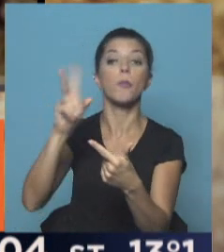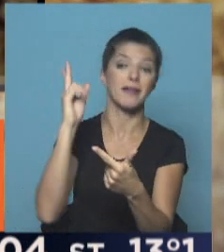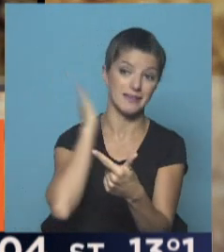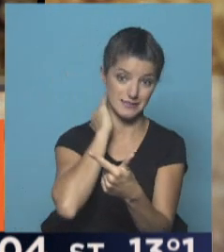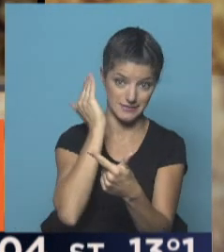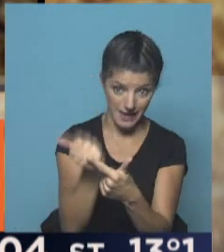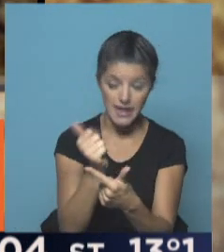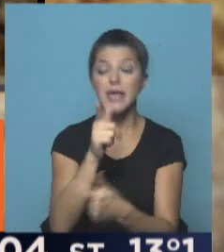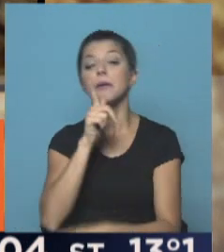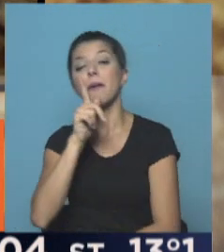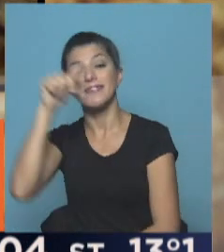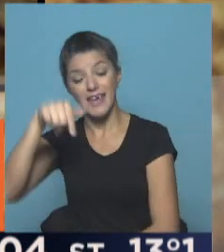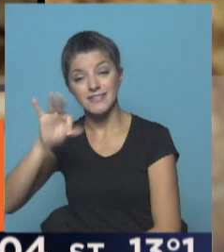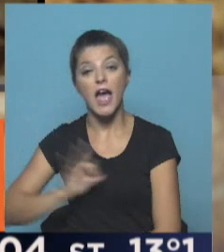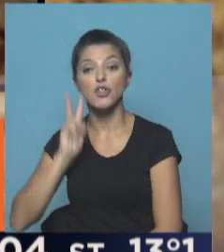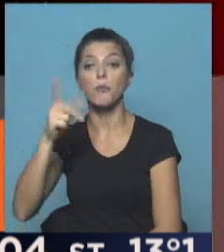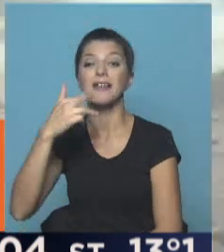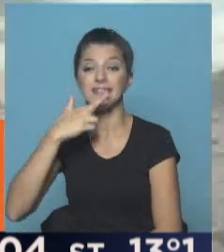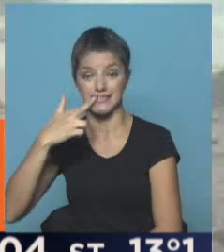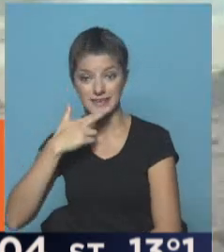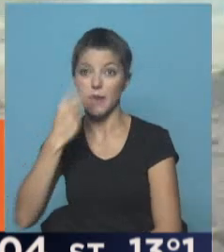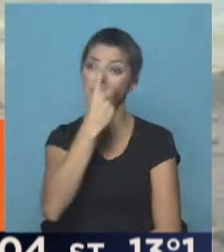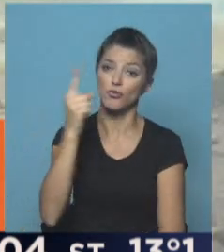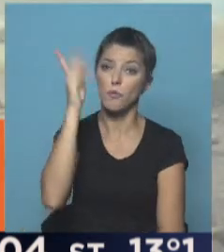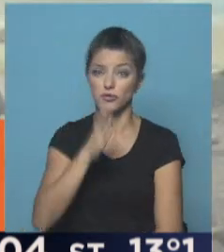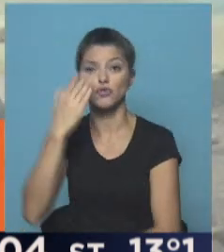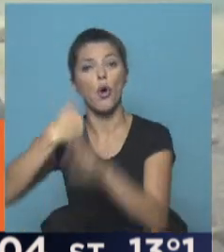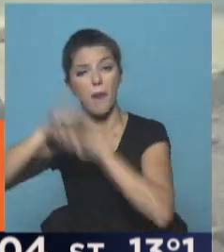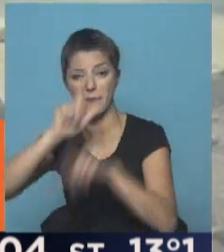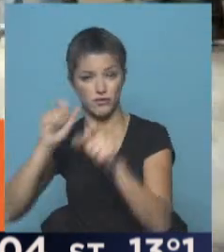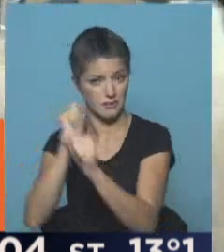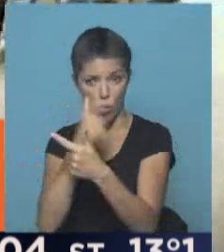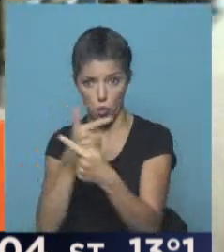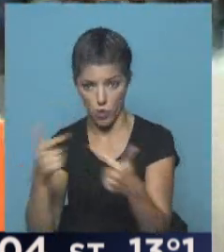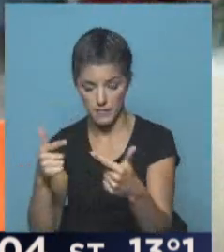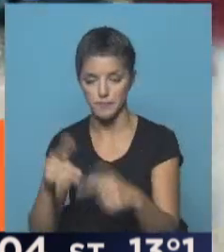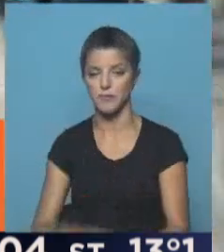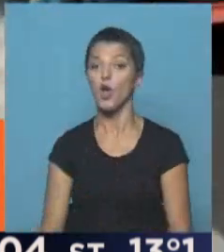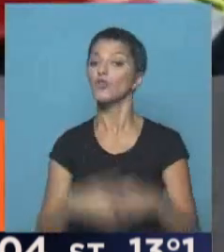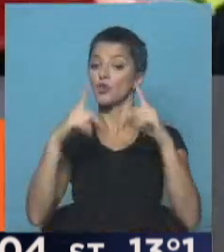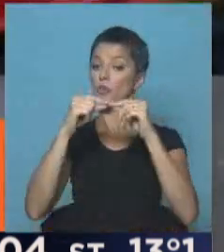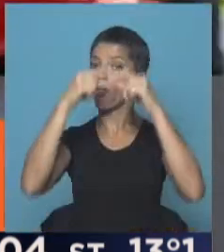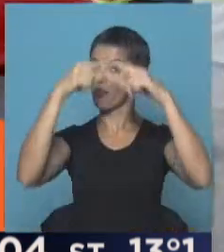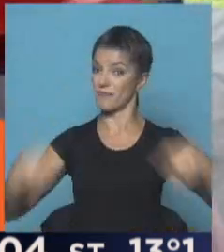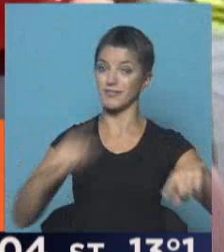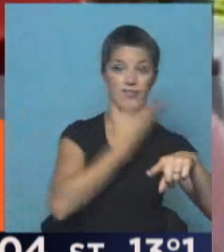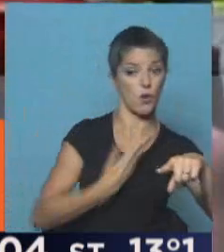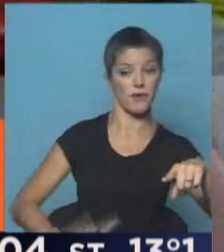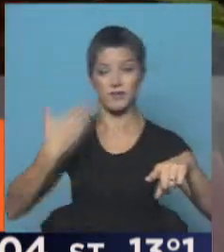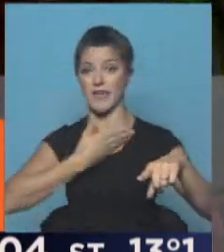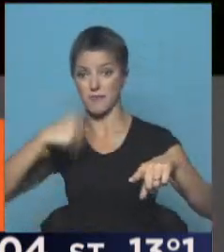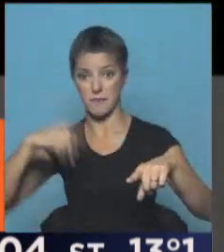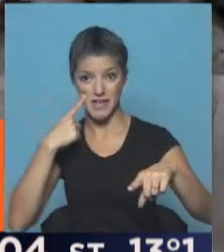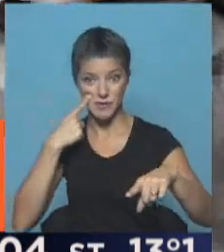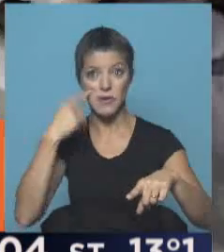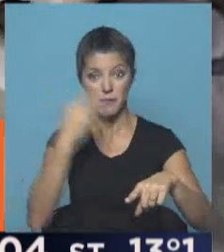mayor al 21% en 2017. Distintos números para una misma realidad.